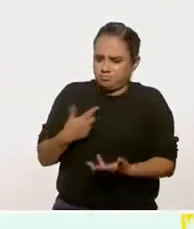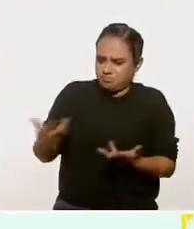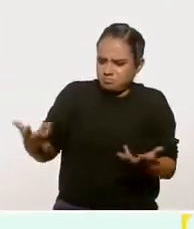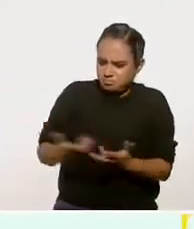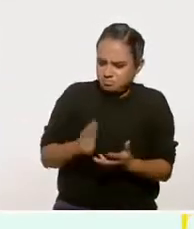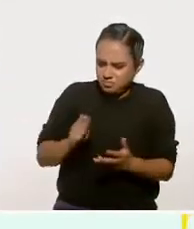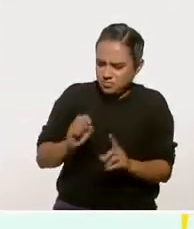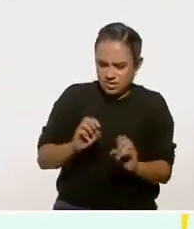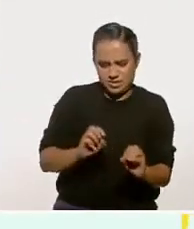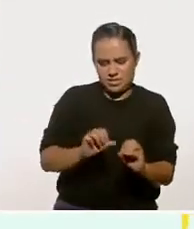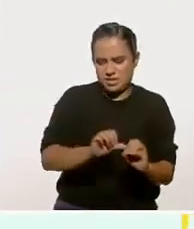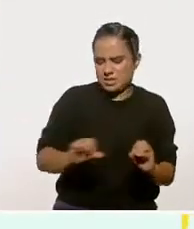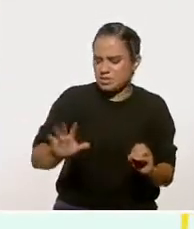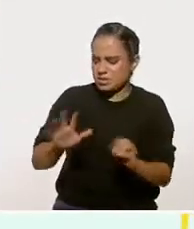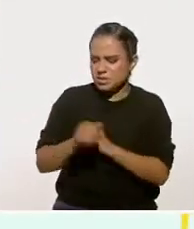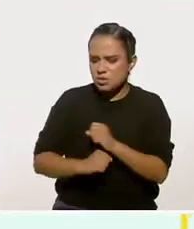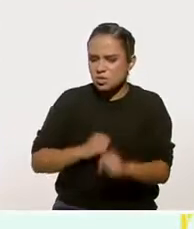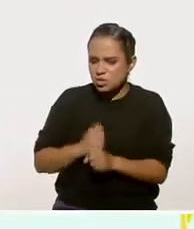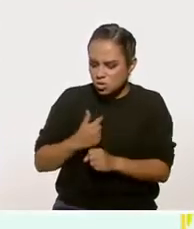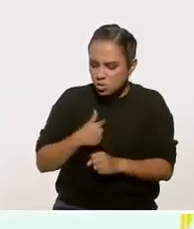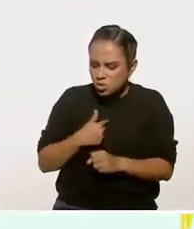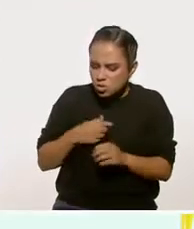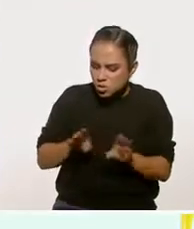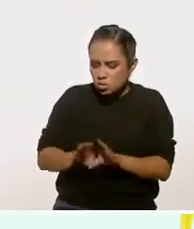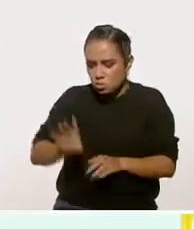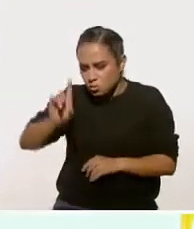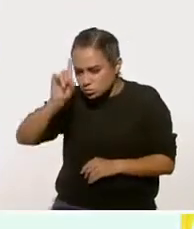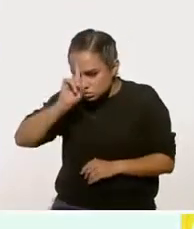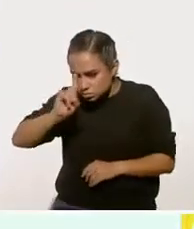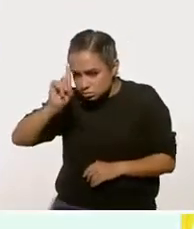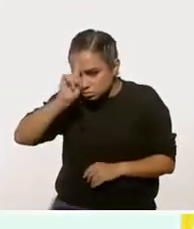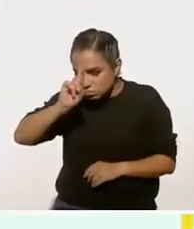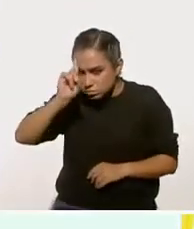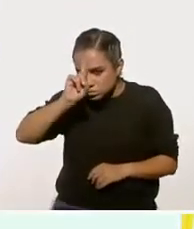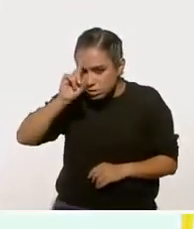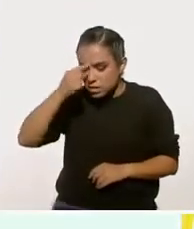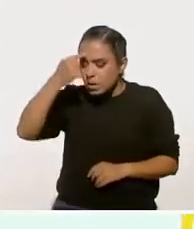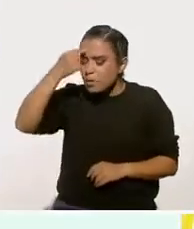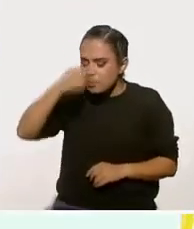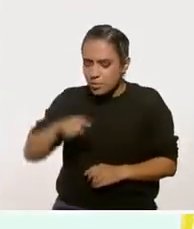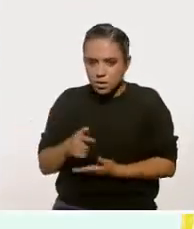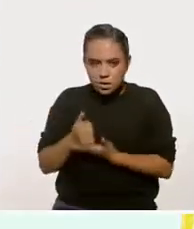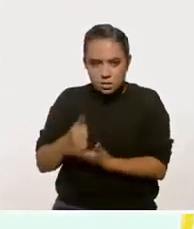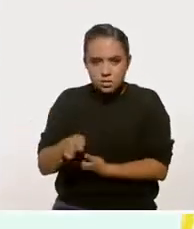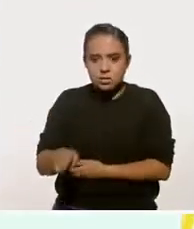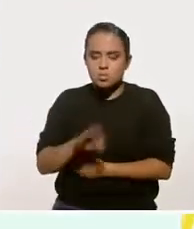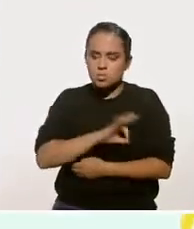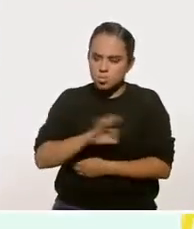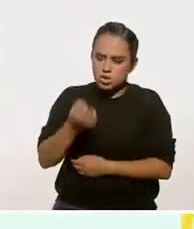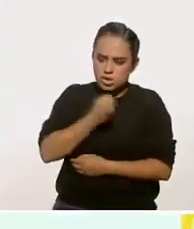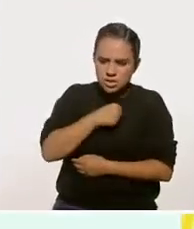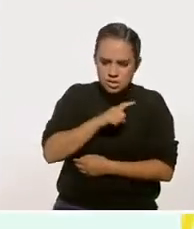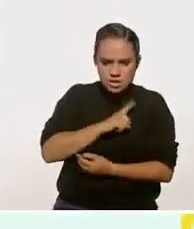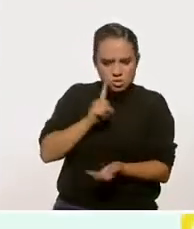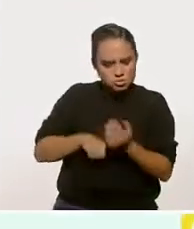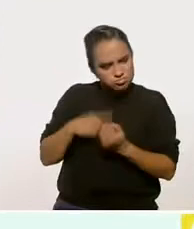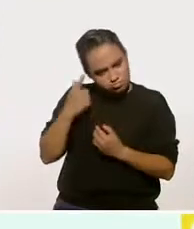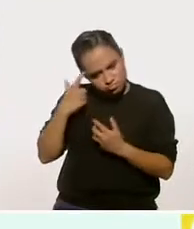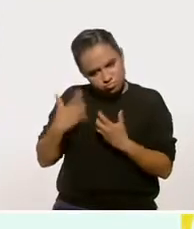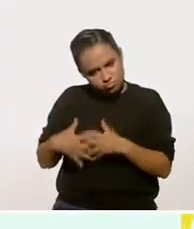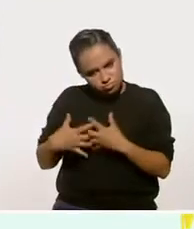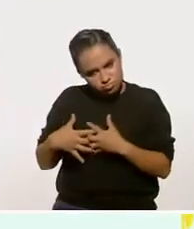etapa de 0 a los 5 años que fuera orientado a ayudarles a que tengan una buena salud mental?